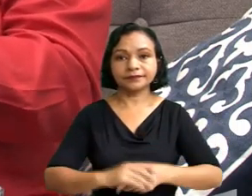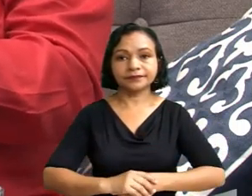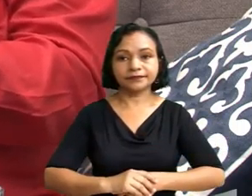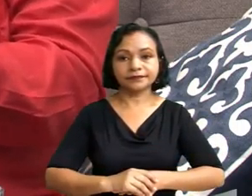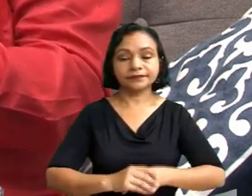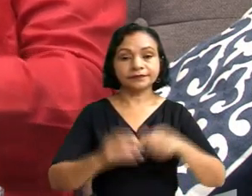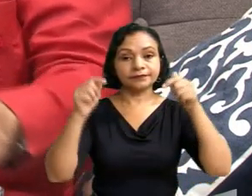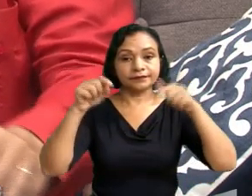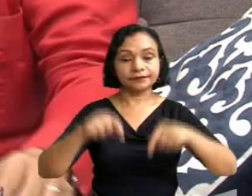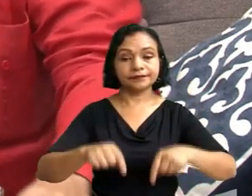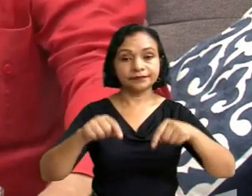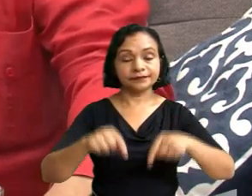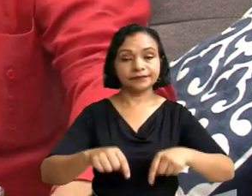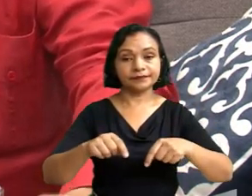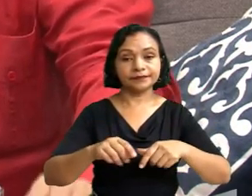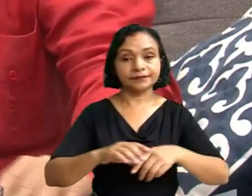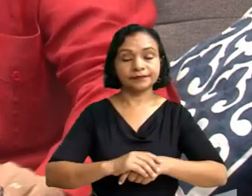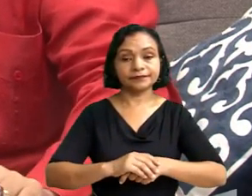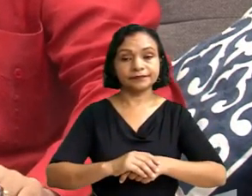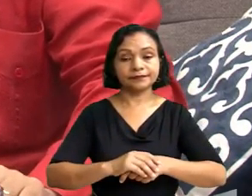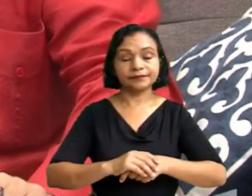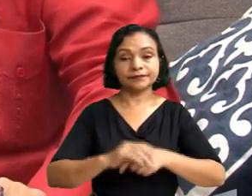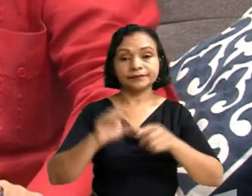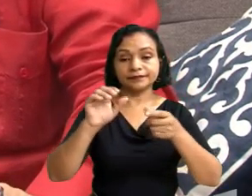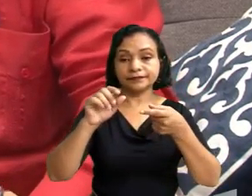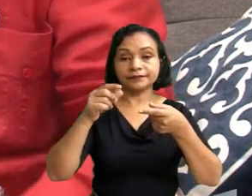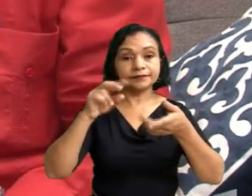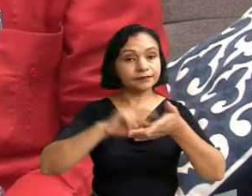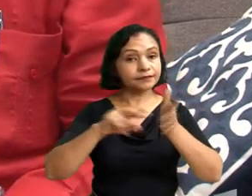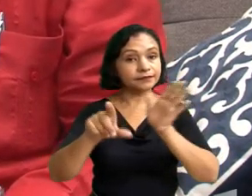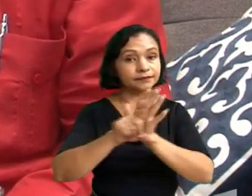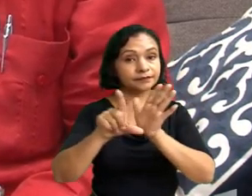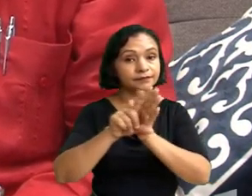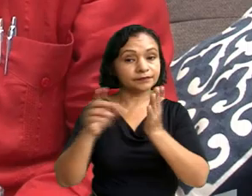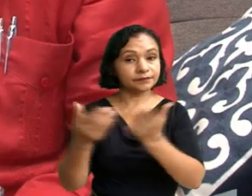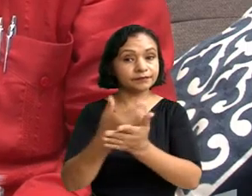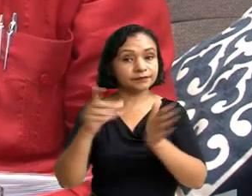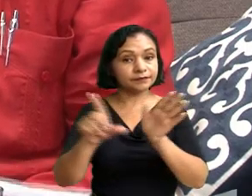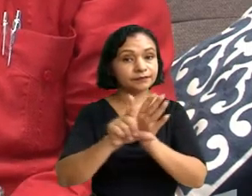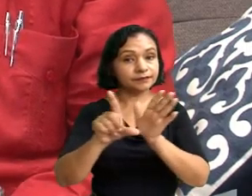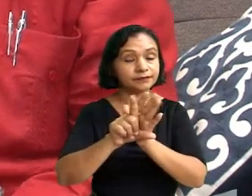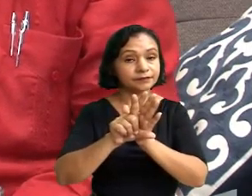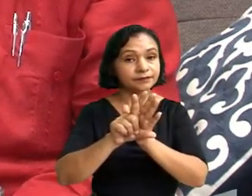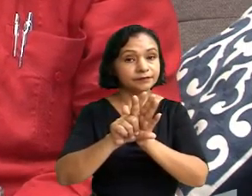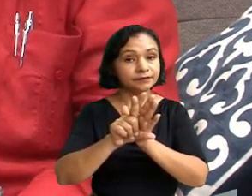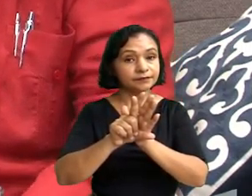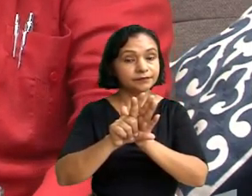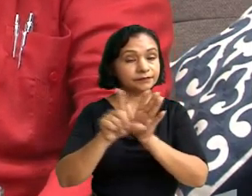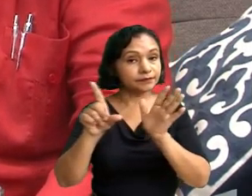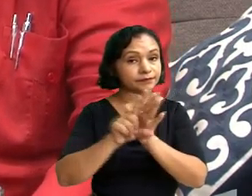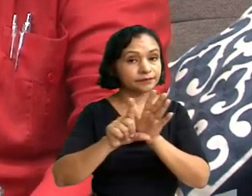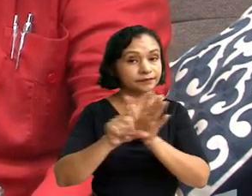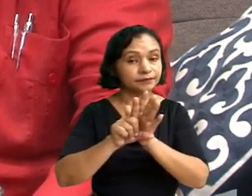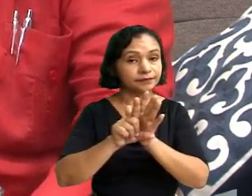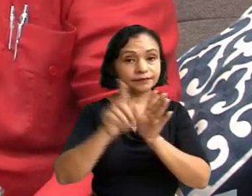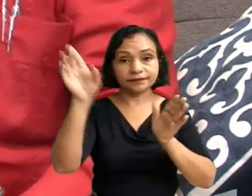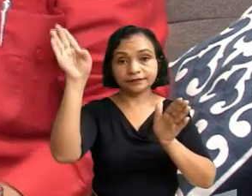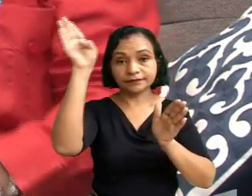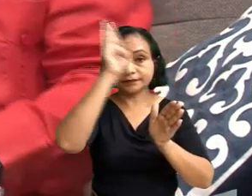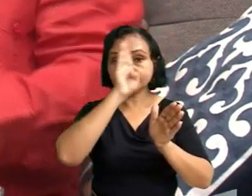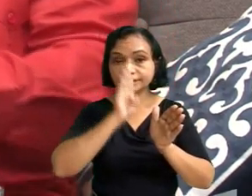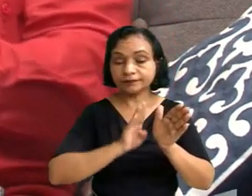aquí y la amnistía no son leyes nunca han sido